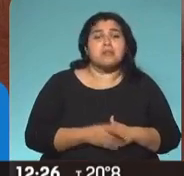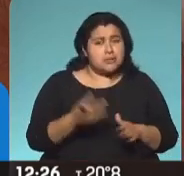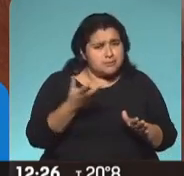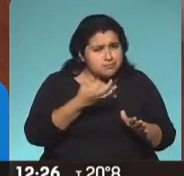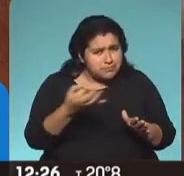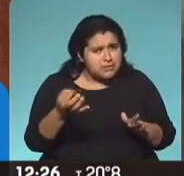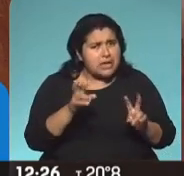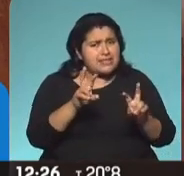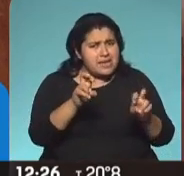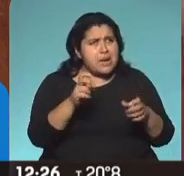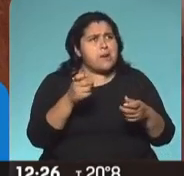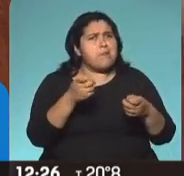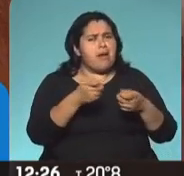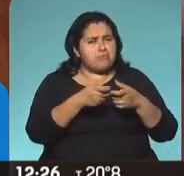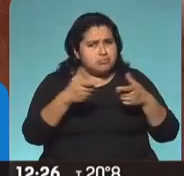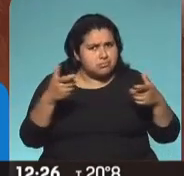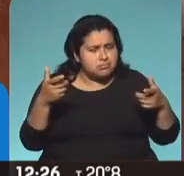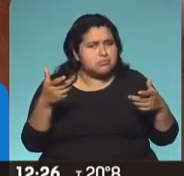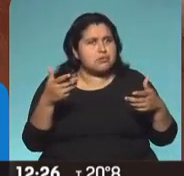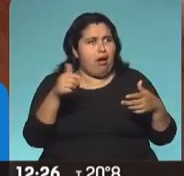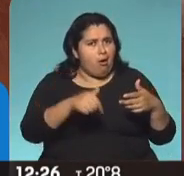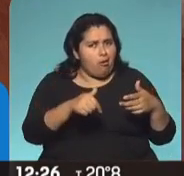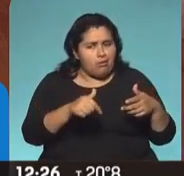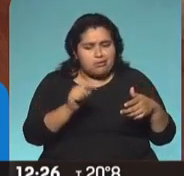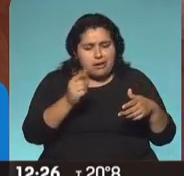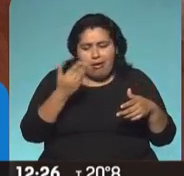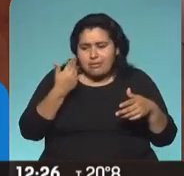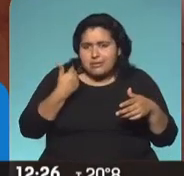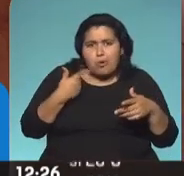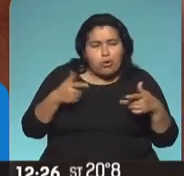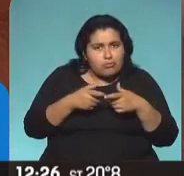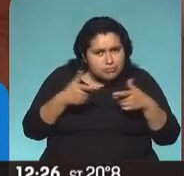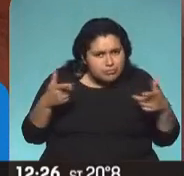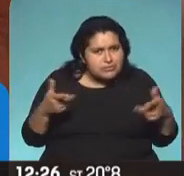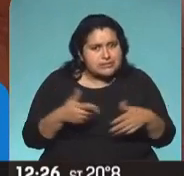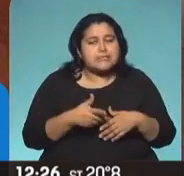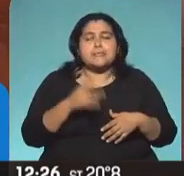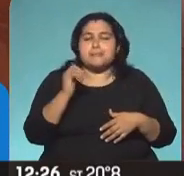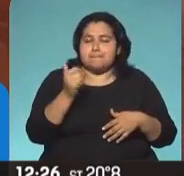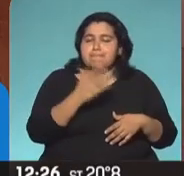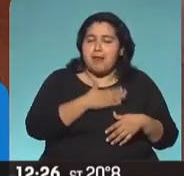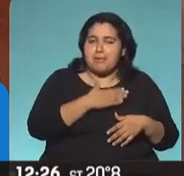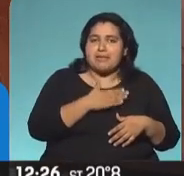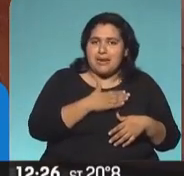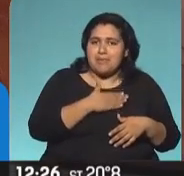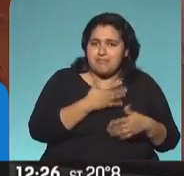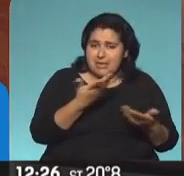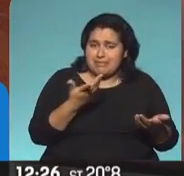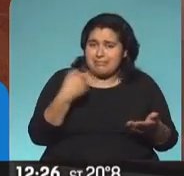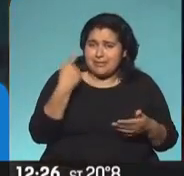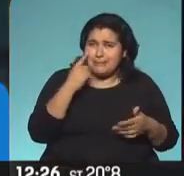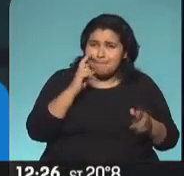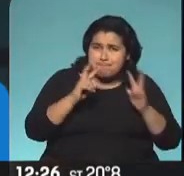de la cantidad de aumento que ha habido respecto a esta enfermedad si lamentablemente la evidencia